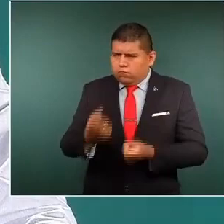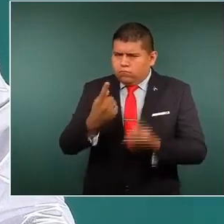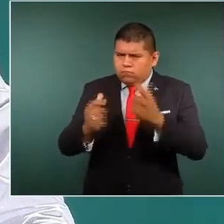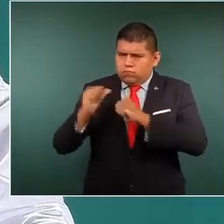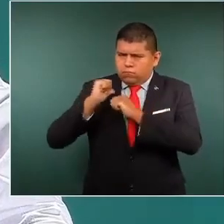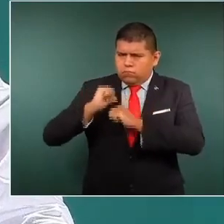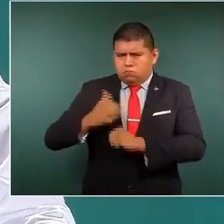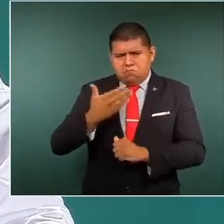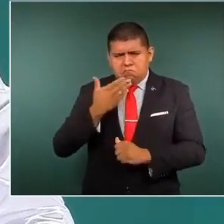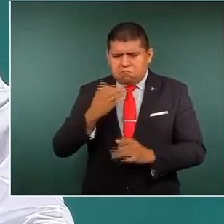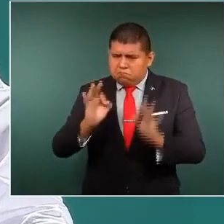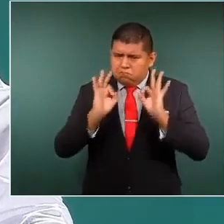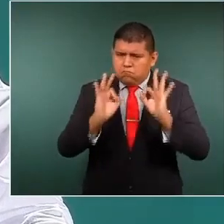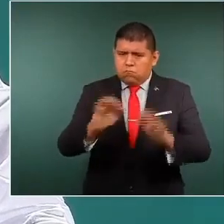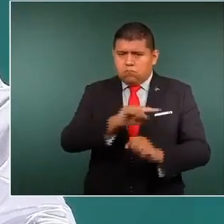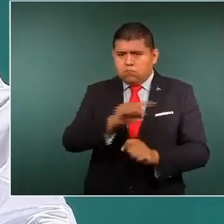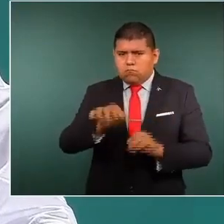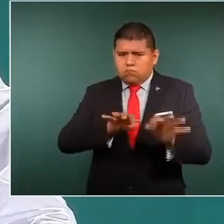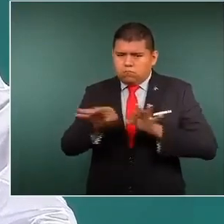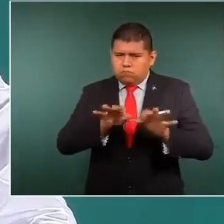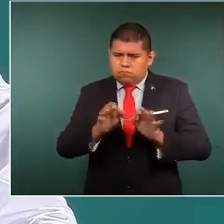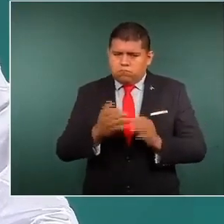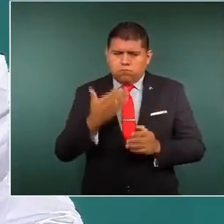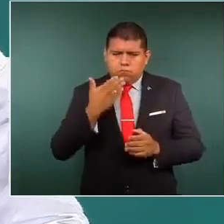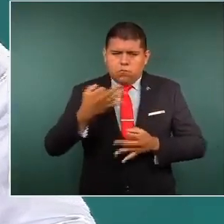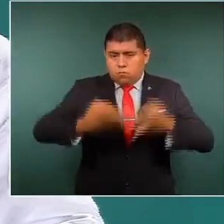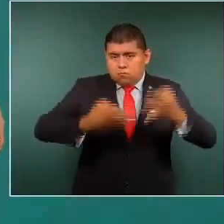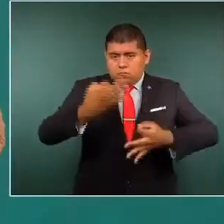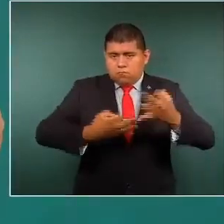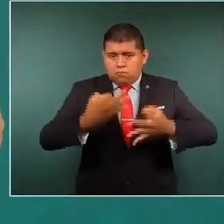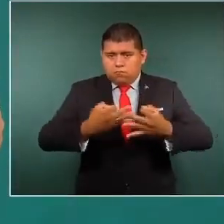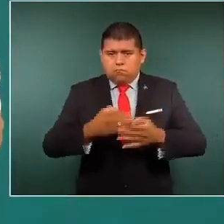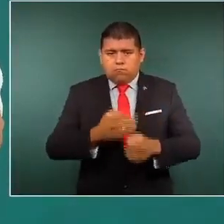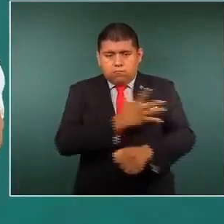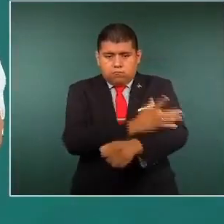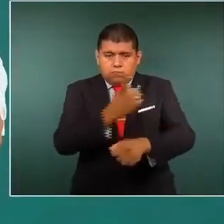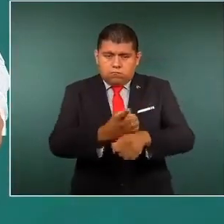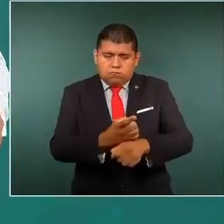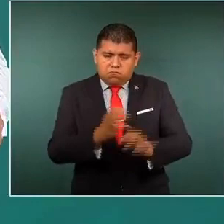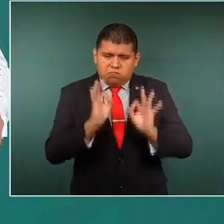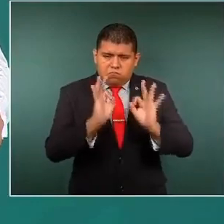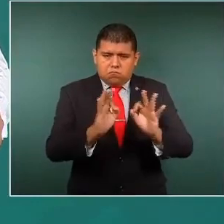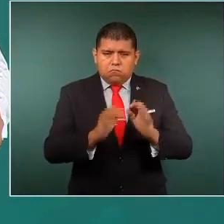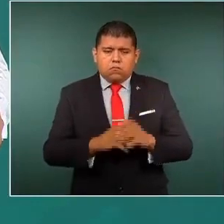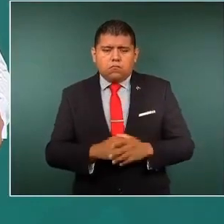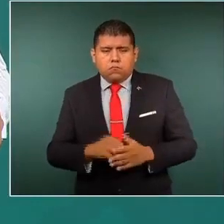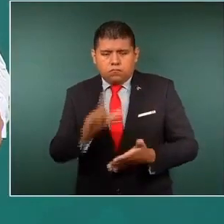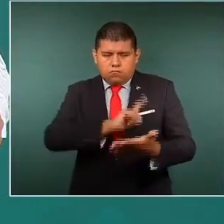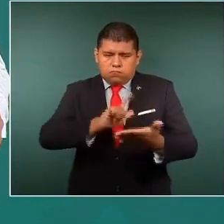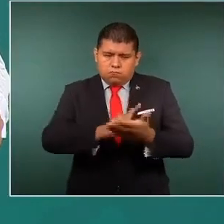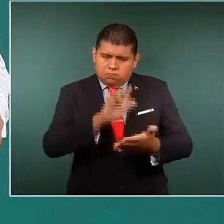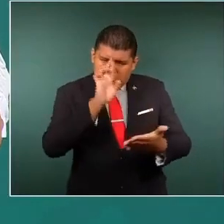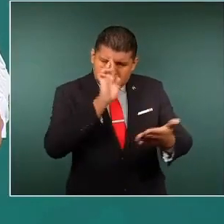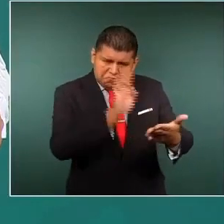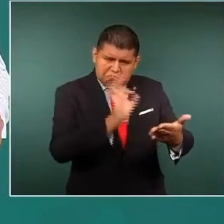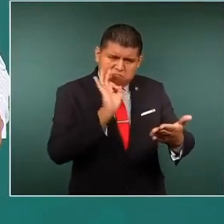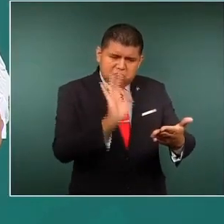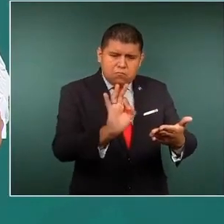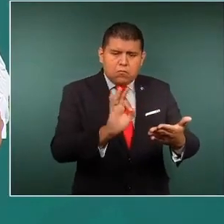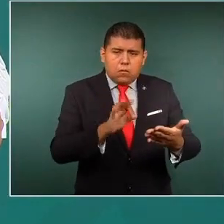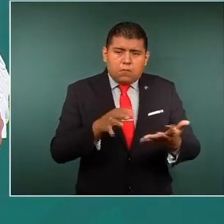públicos, muy buenos jueces, honestos, íntegros, rectos,